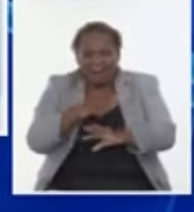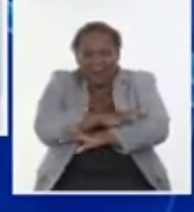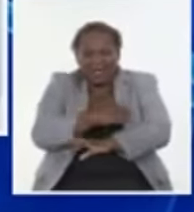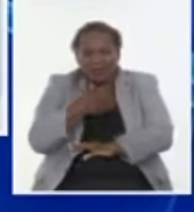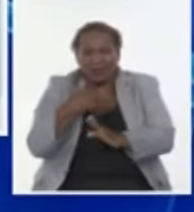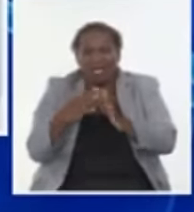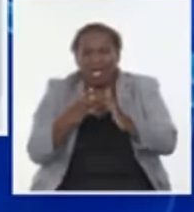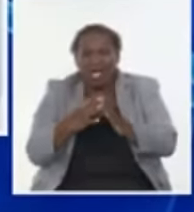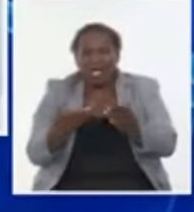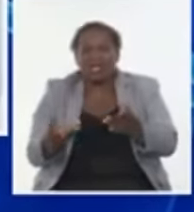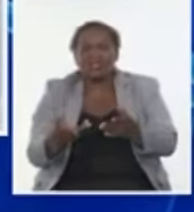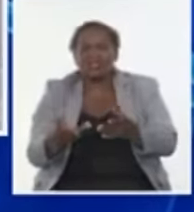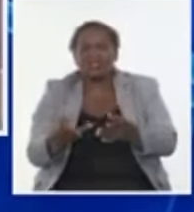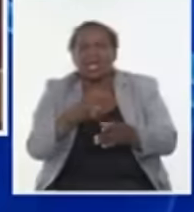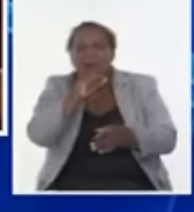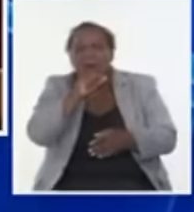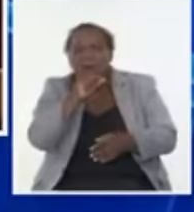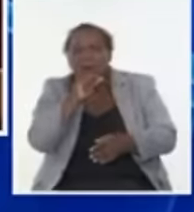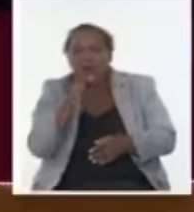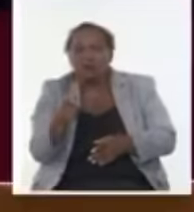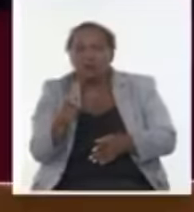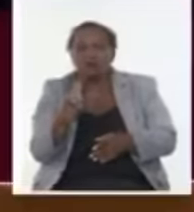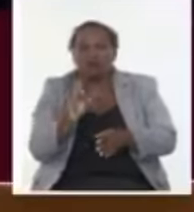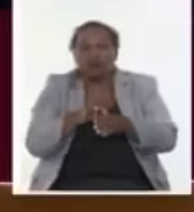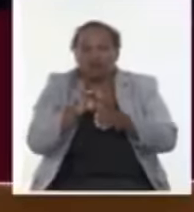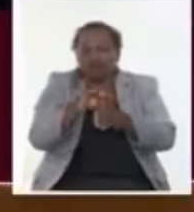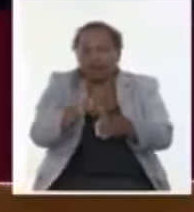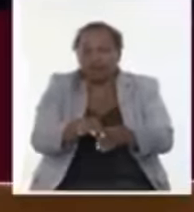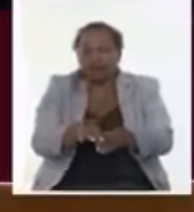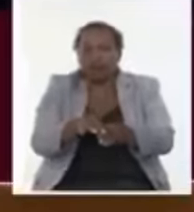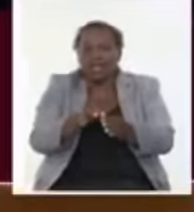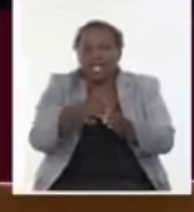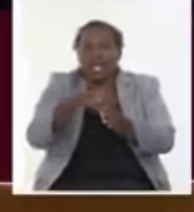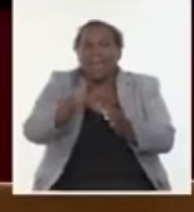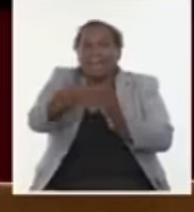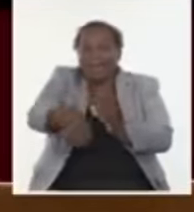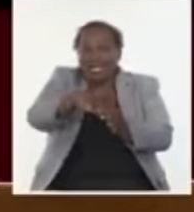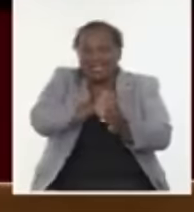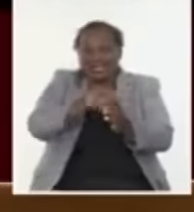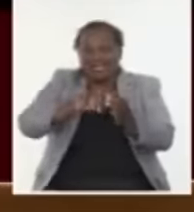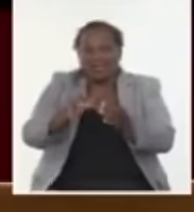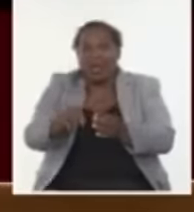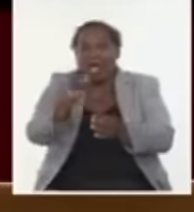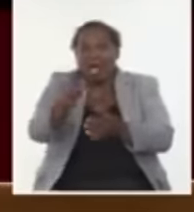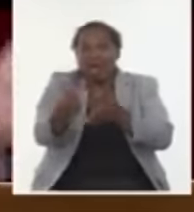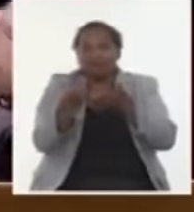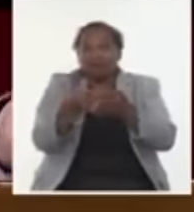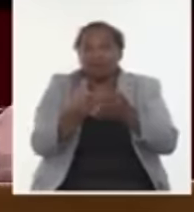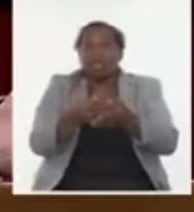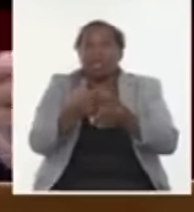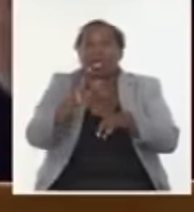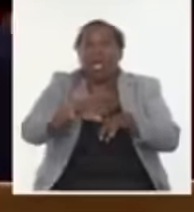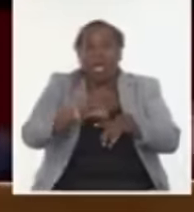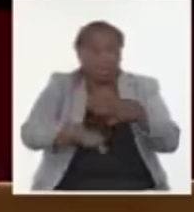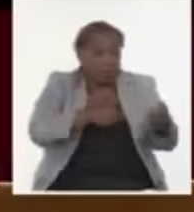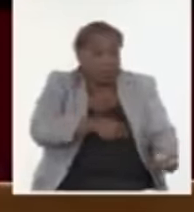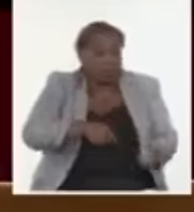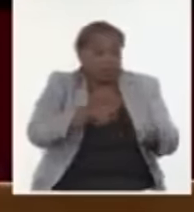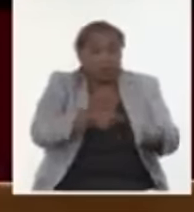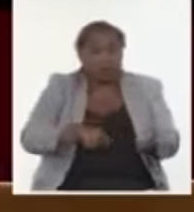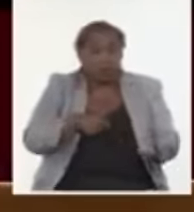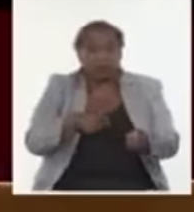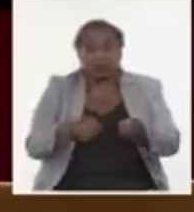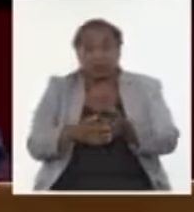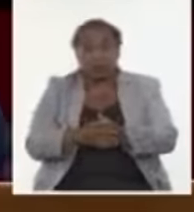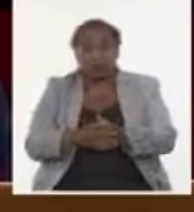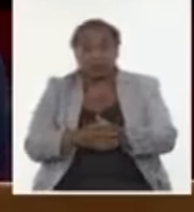su animalito, sembrar su mate de plátano. Pero en eso también tiene que ayudar mucho la agricultura, con los pies de cría,